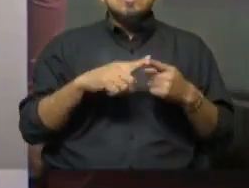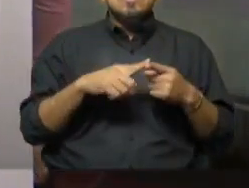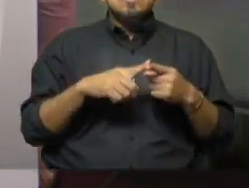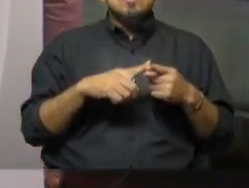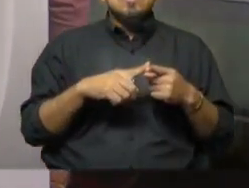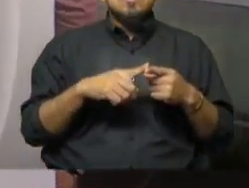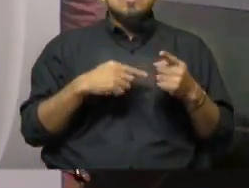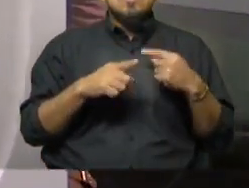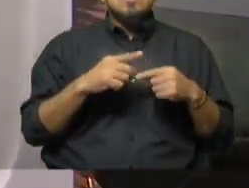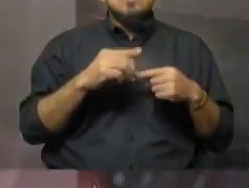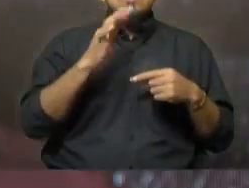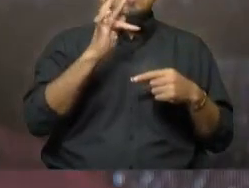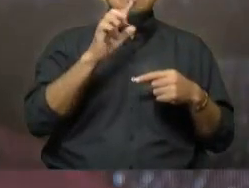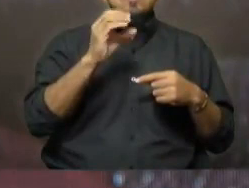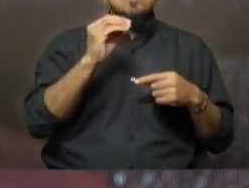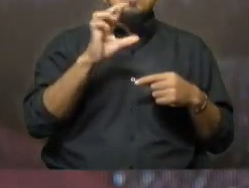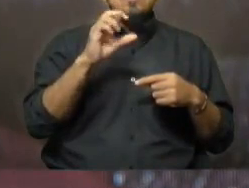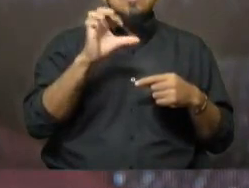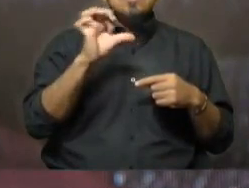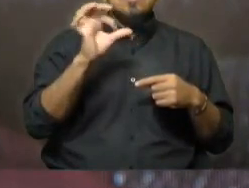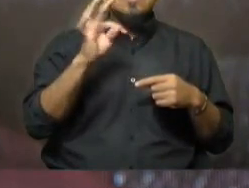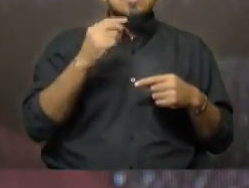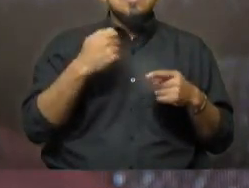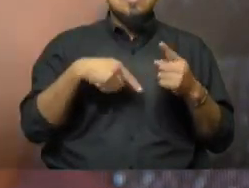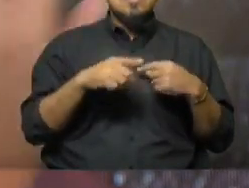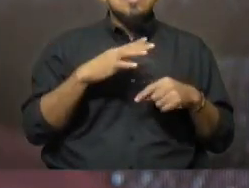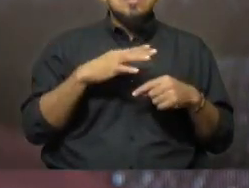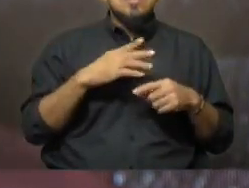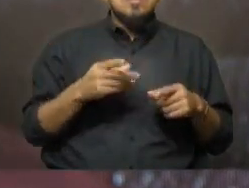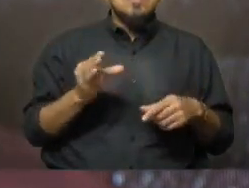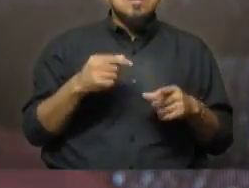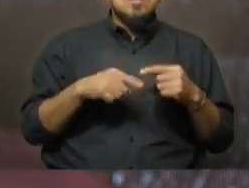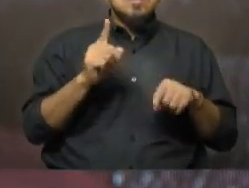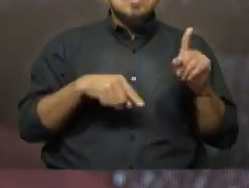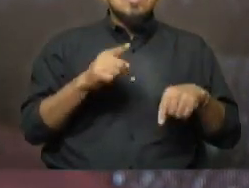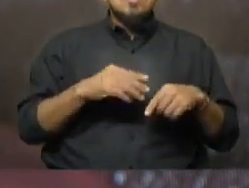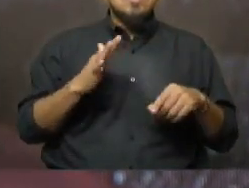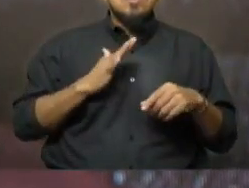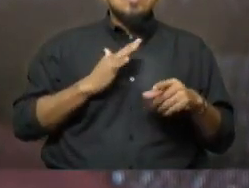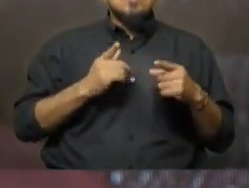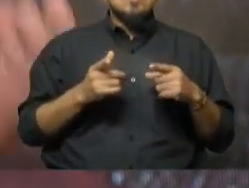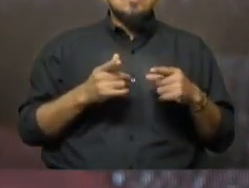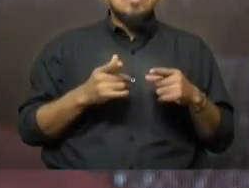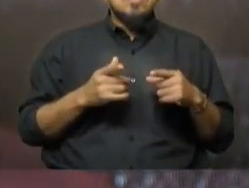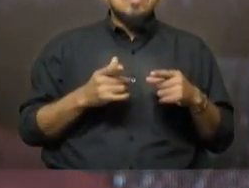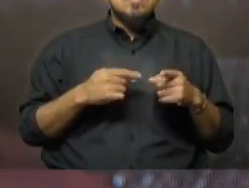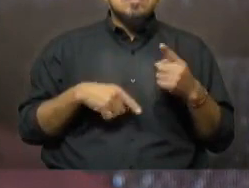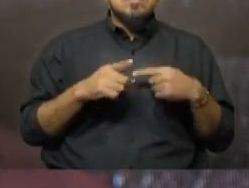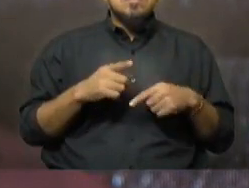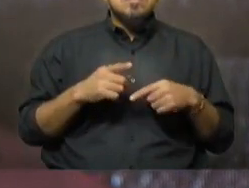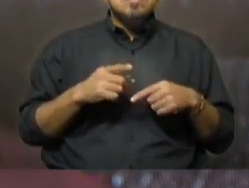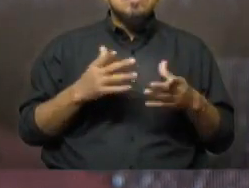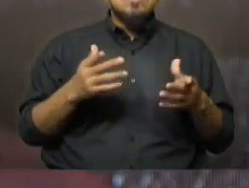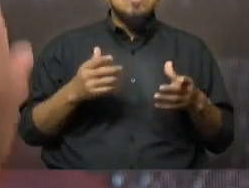Sessions, edición La Floresta, con 6 mujeres DJs, que también es todo gestionado por mujeres, y es un evento